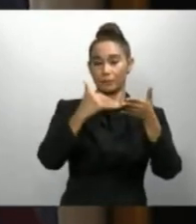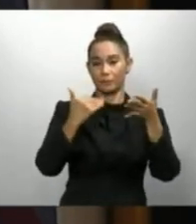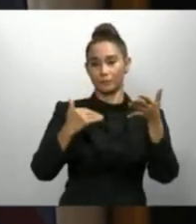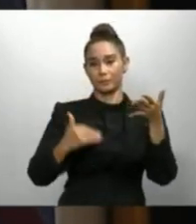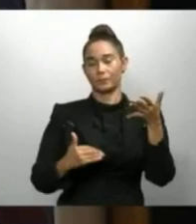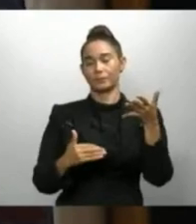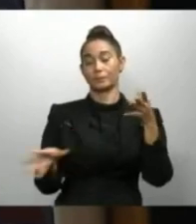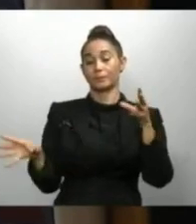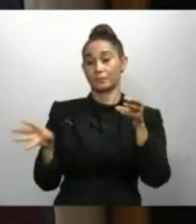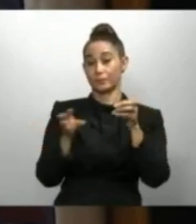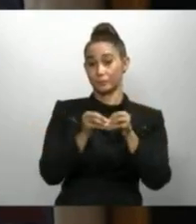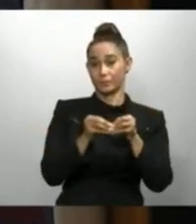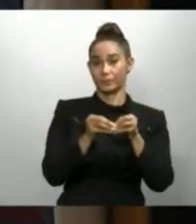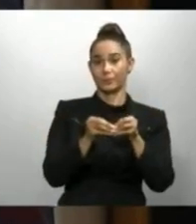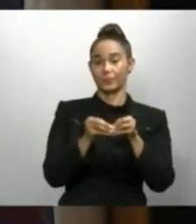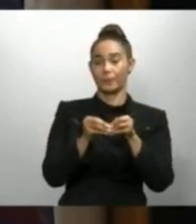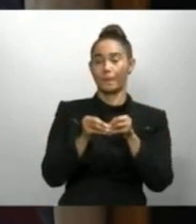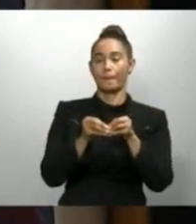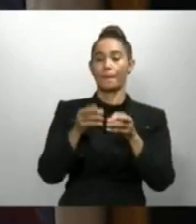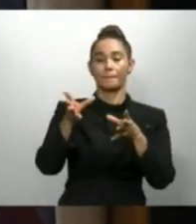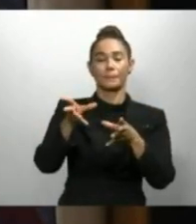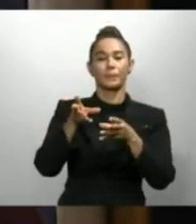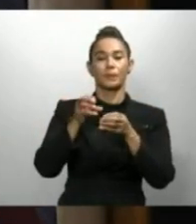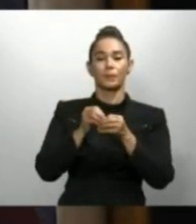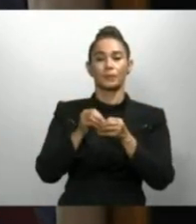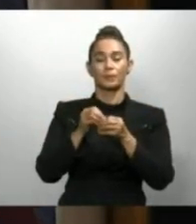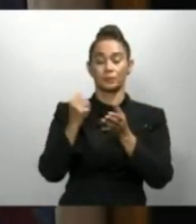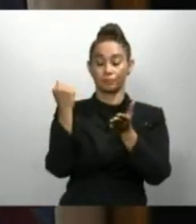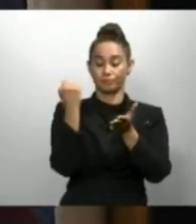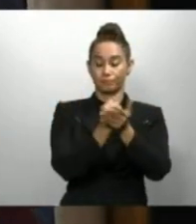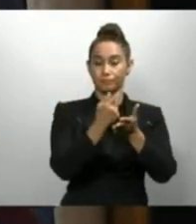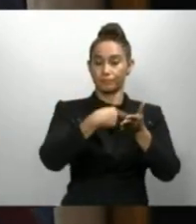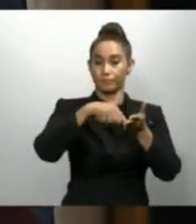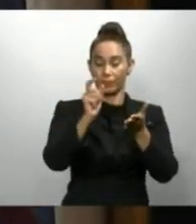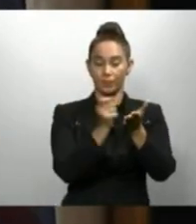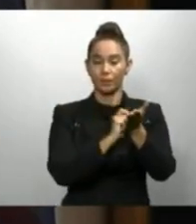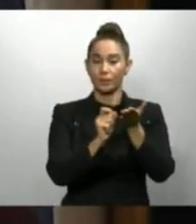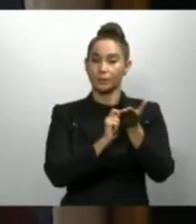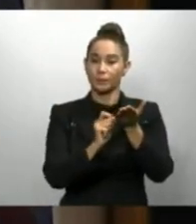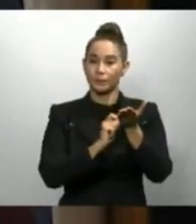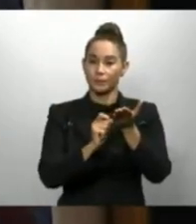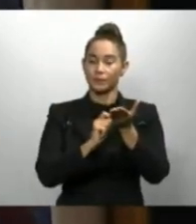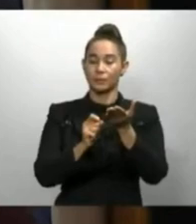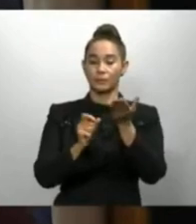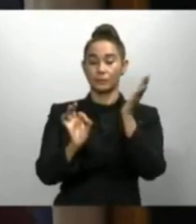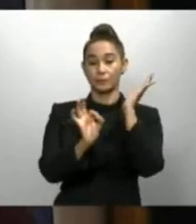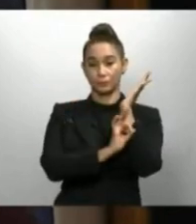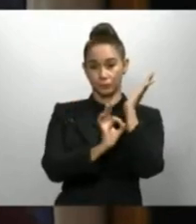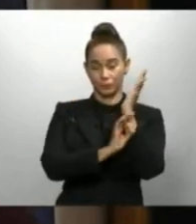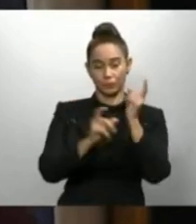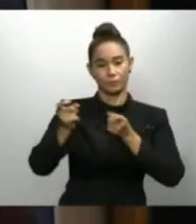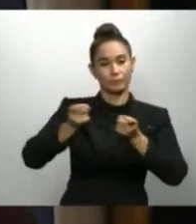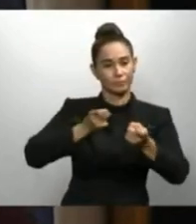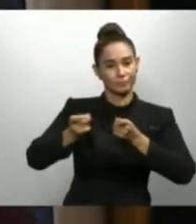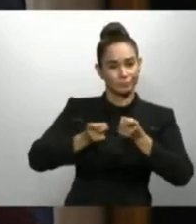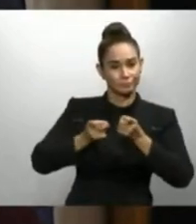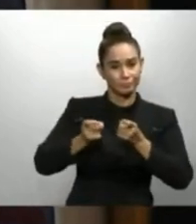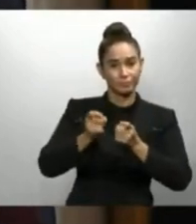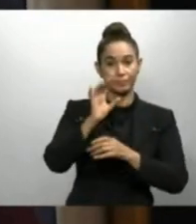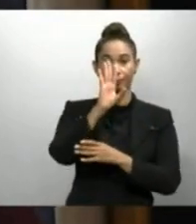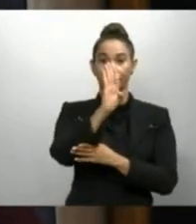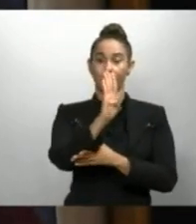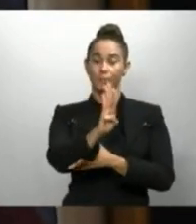requisitos adicionales para la obtención del certificado de inscripción de drogas controladas clase